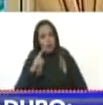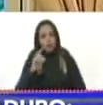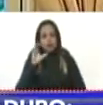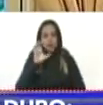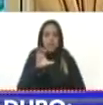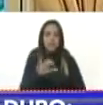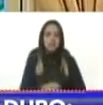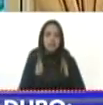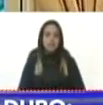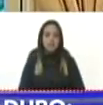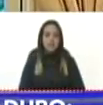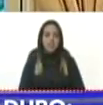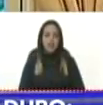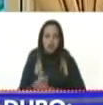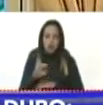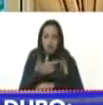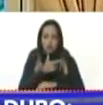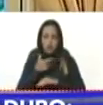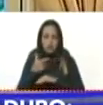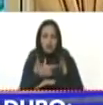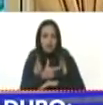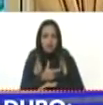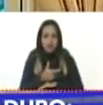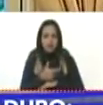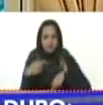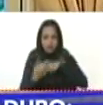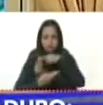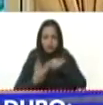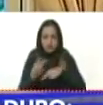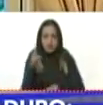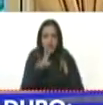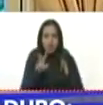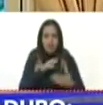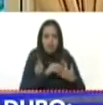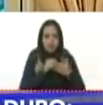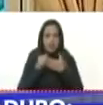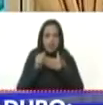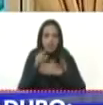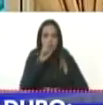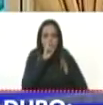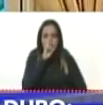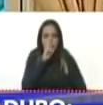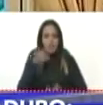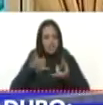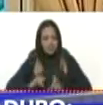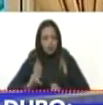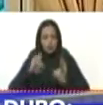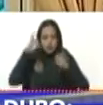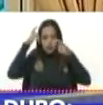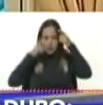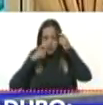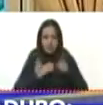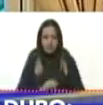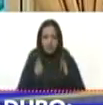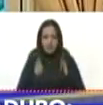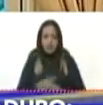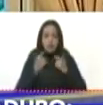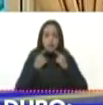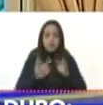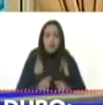elección de gobernador las fuerzas revolucionarias dirigidas por Nicolás Maduro, hijo de Chávez, pierde